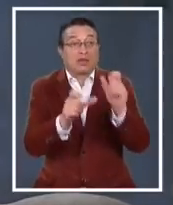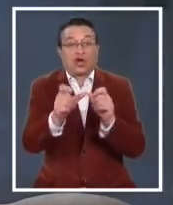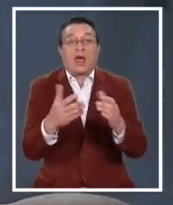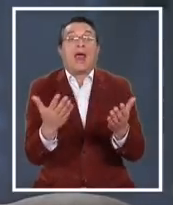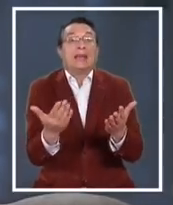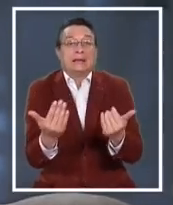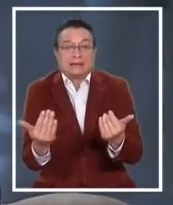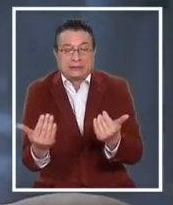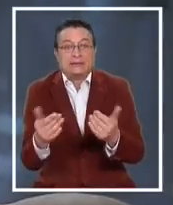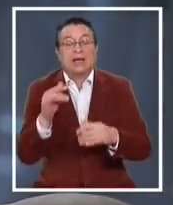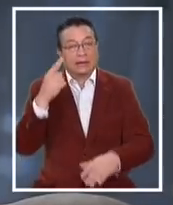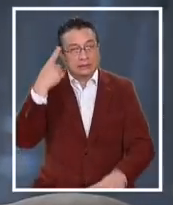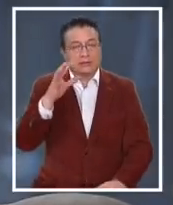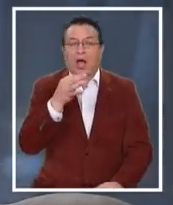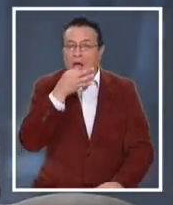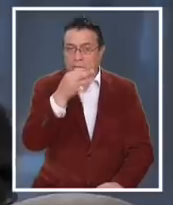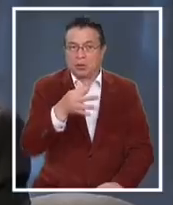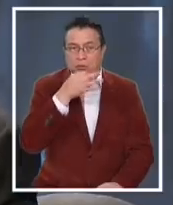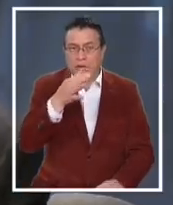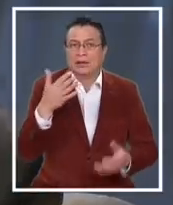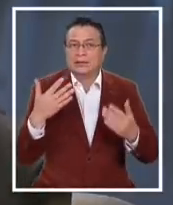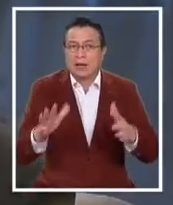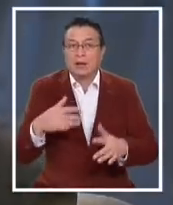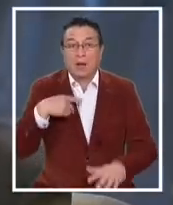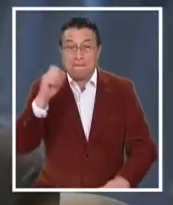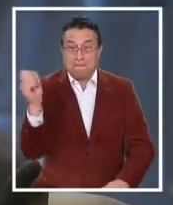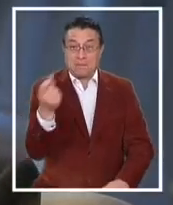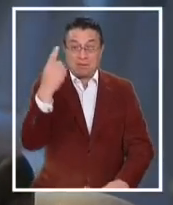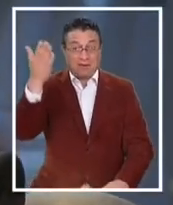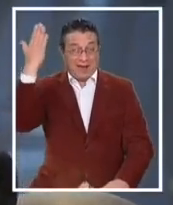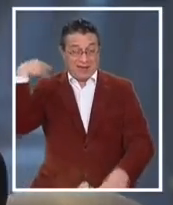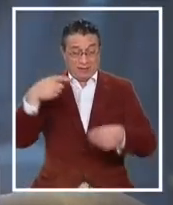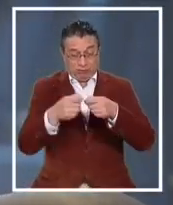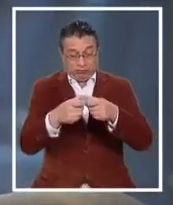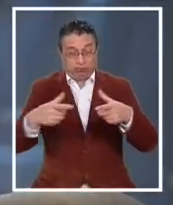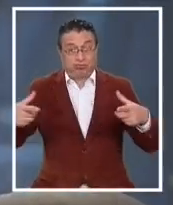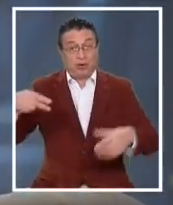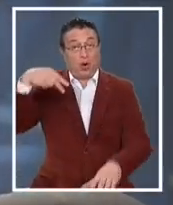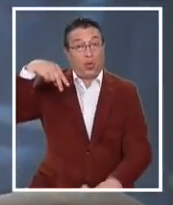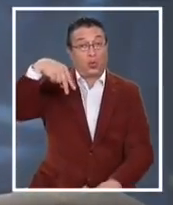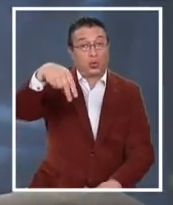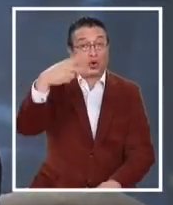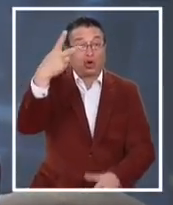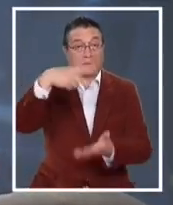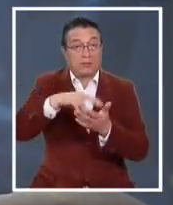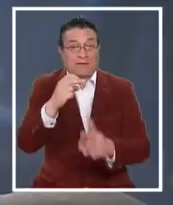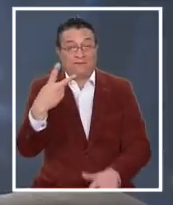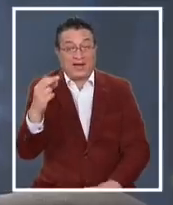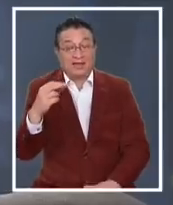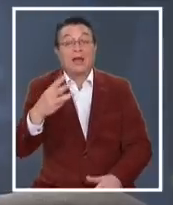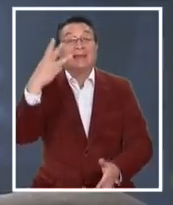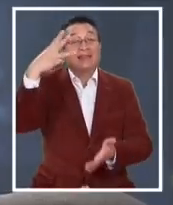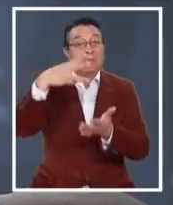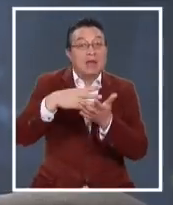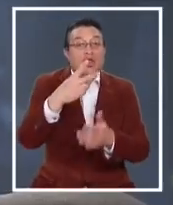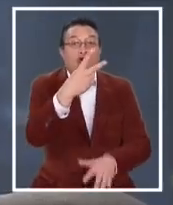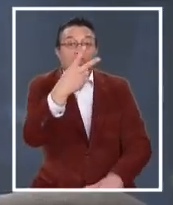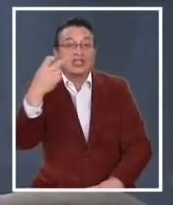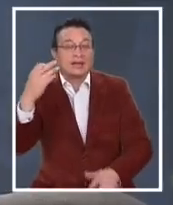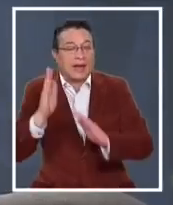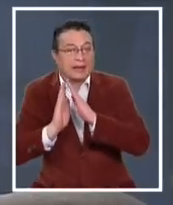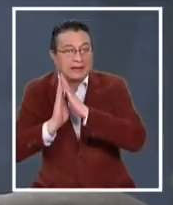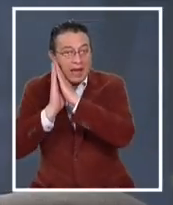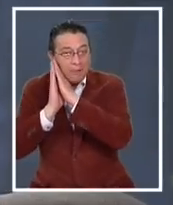repetido incansablemente, pero... Y en la primera ola, en junio del 2020, llegamos a 3.200 camas. ¿De